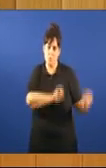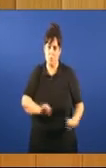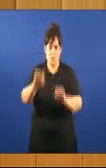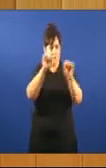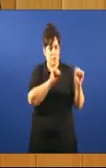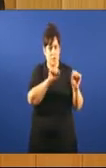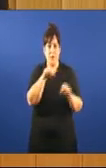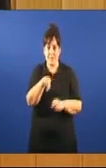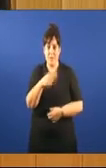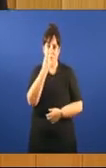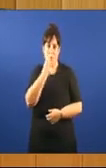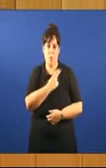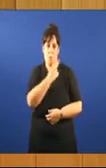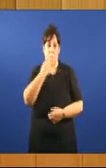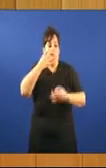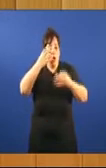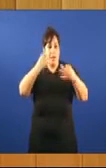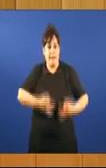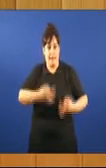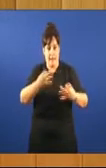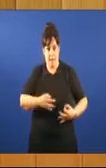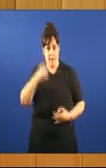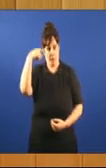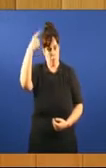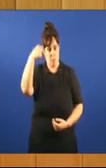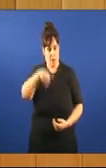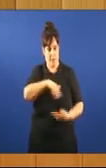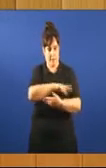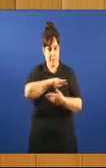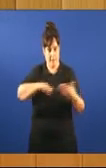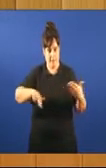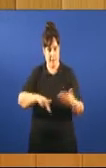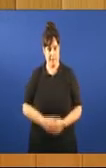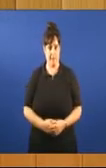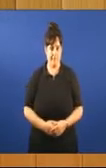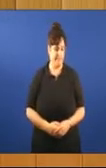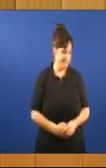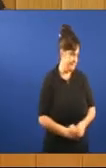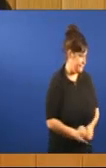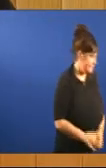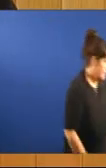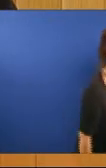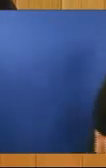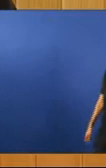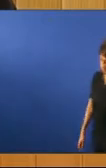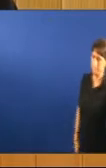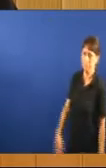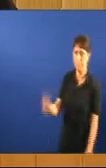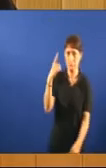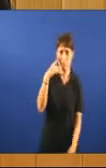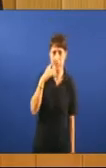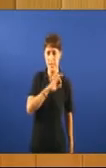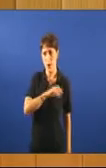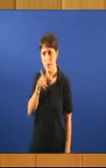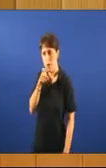compromiso real coa cultura do noso país. Ofrece diálogo. Mire, señor Feijóo, froito do